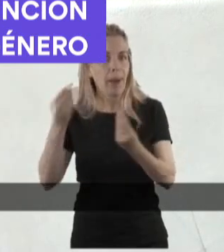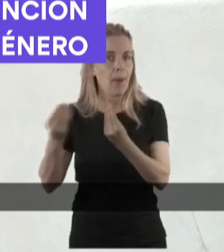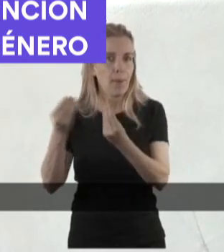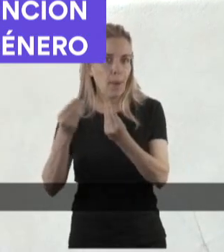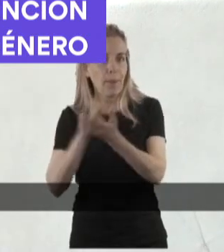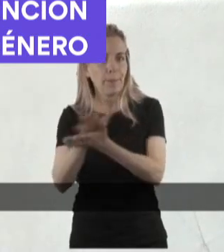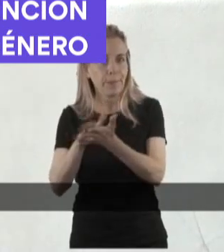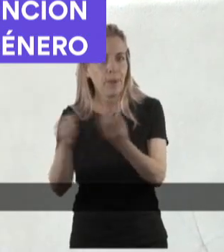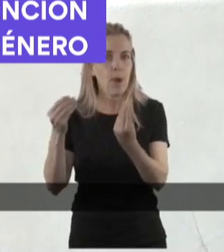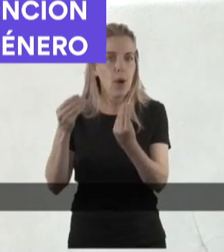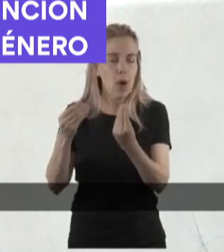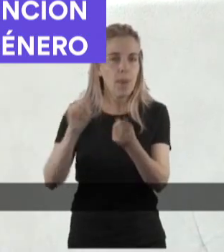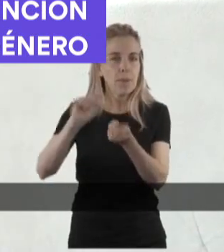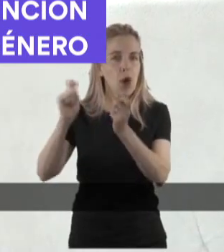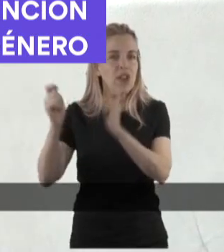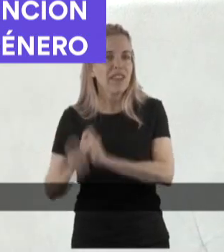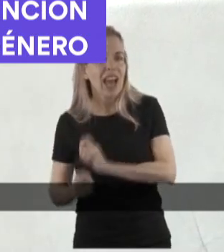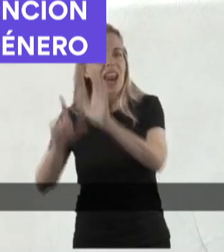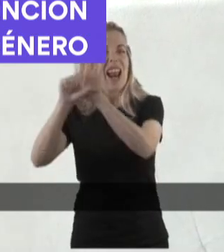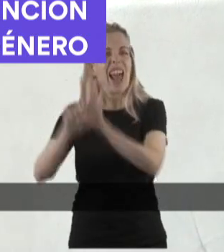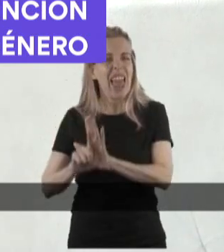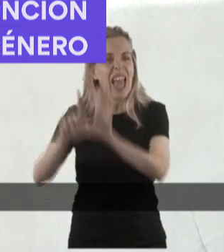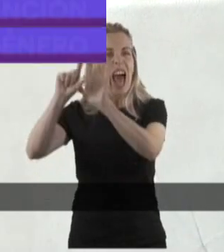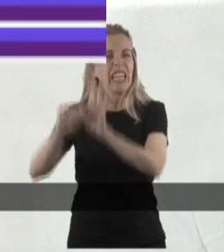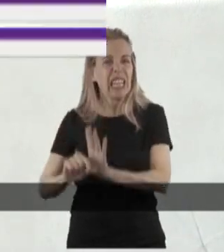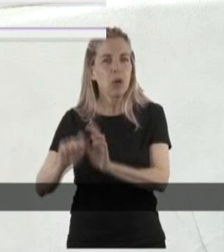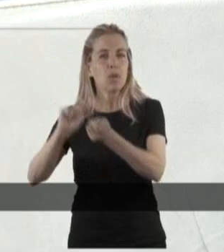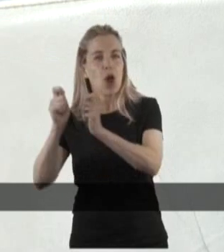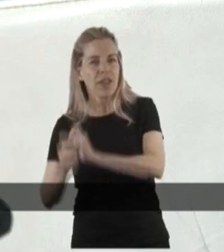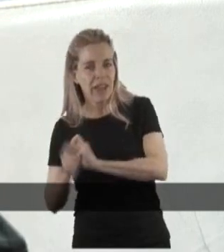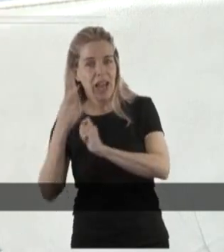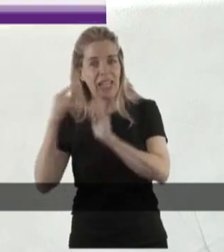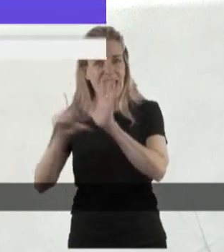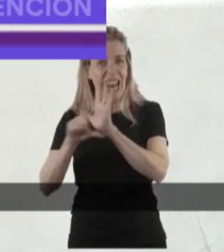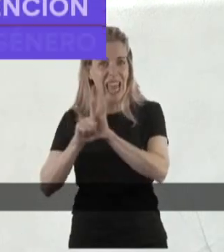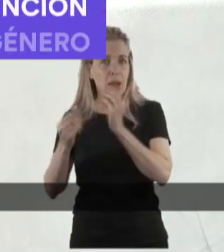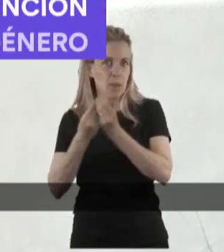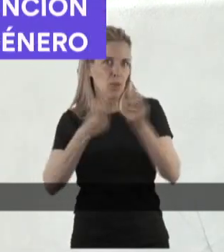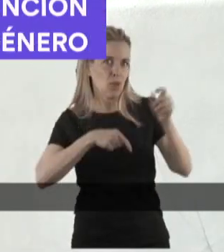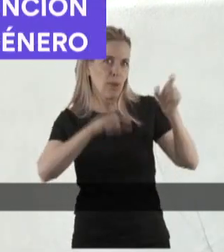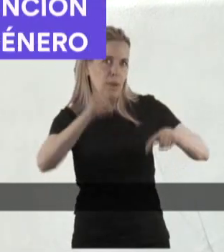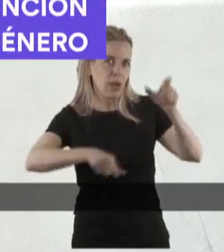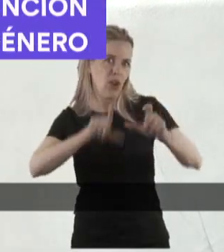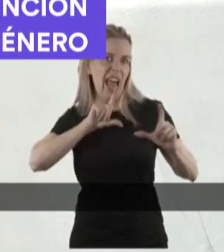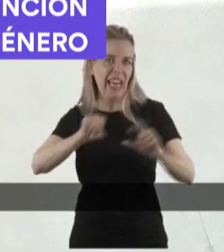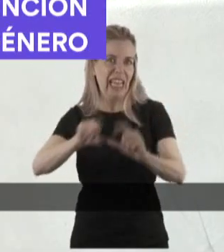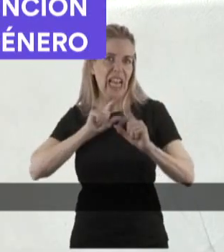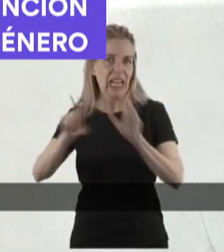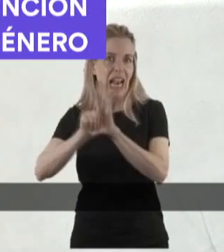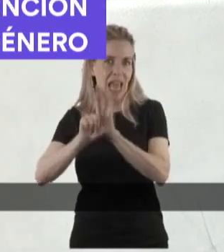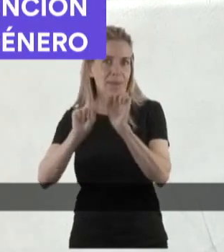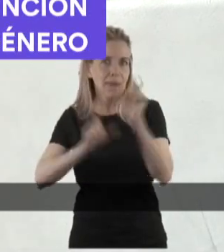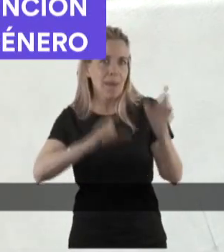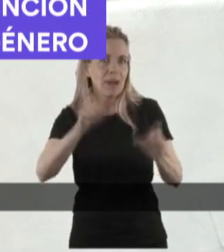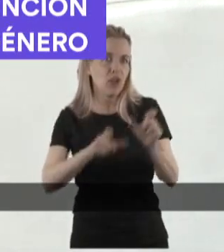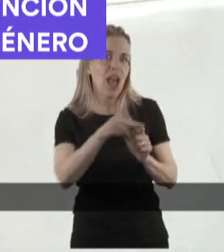en renovar o modificar esta ley que tiene ya críticas de sectores inmobiliarios, de dueños, incluso de los inquilinos que la